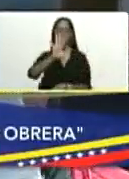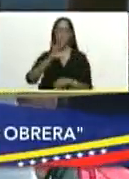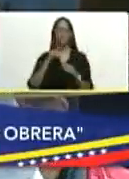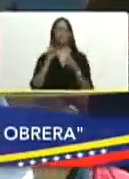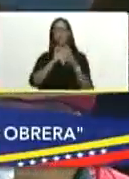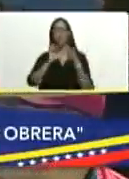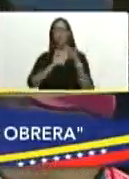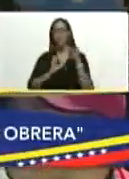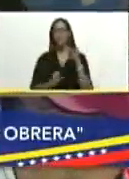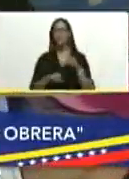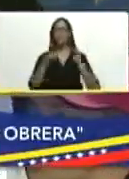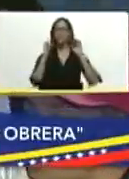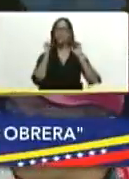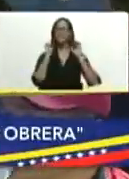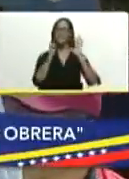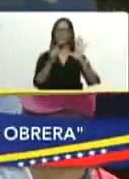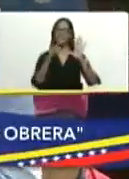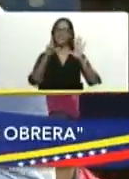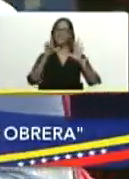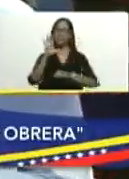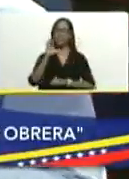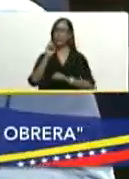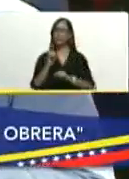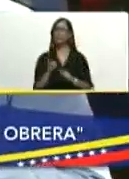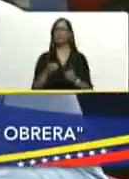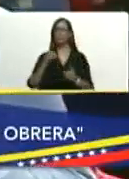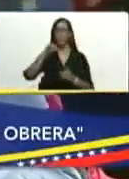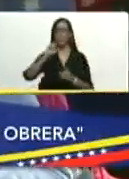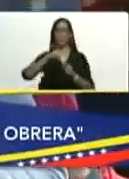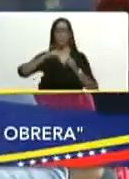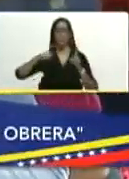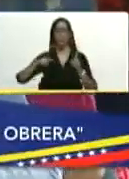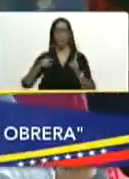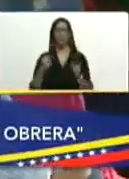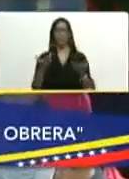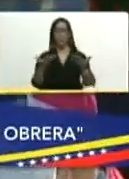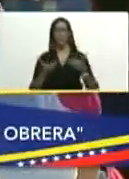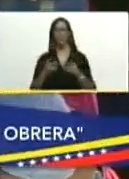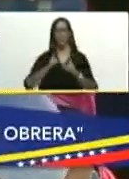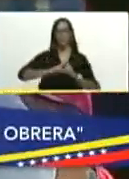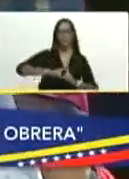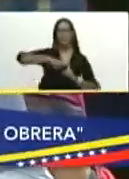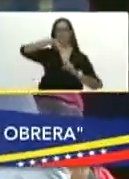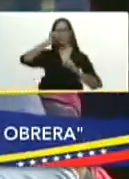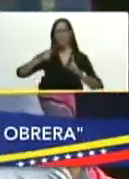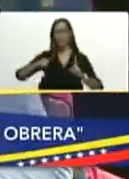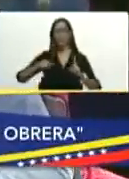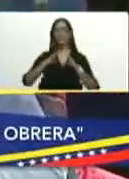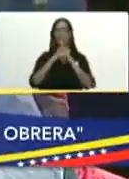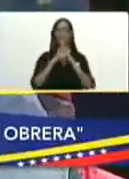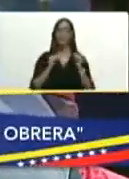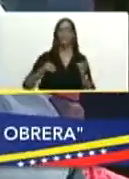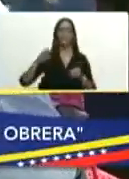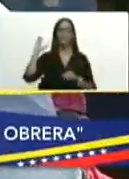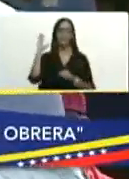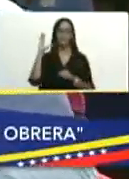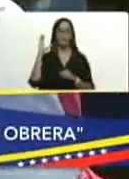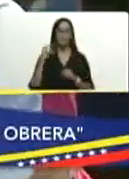760 megavatios que son las unidades que suministran la energía eléctrica para el país